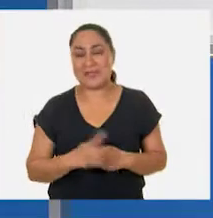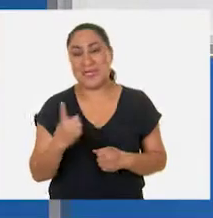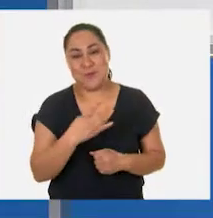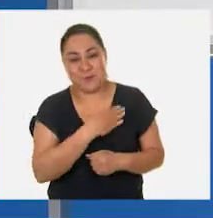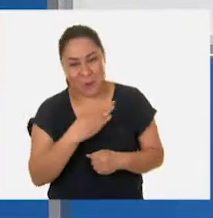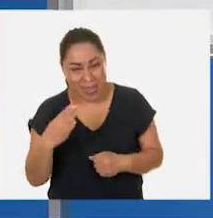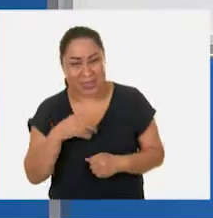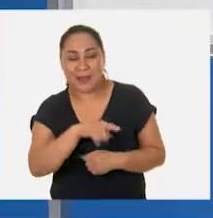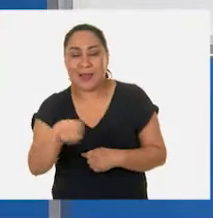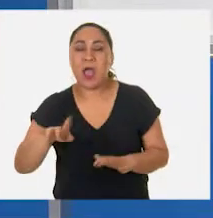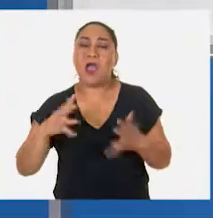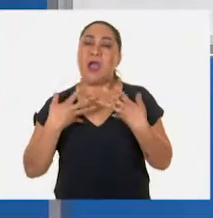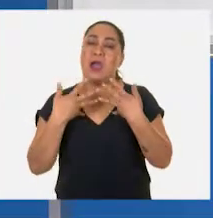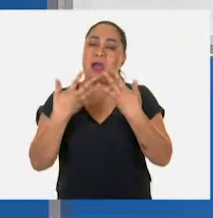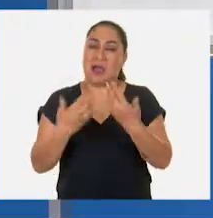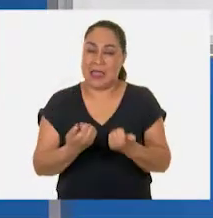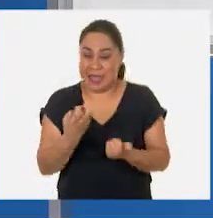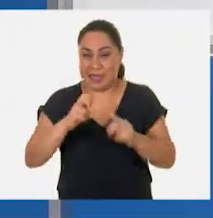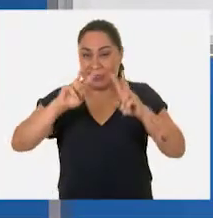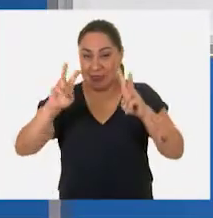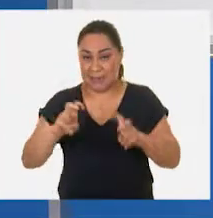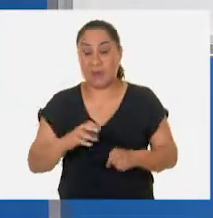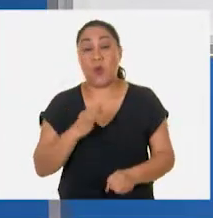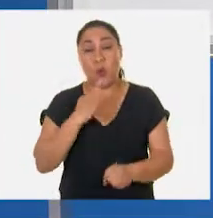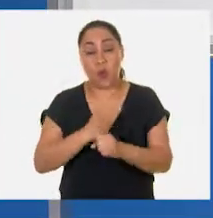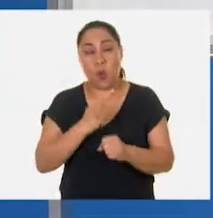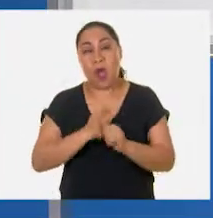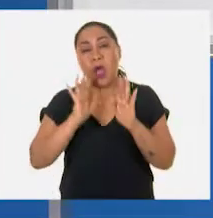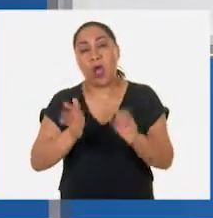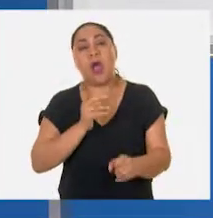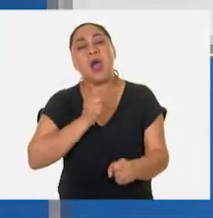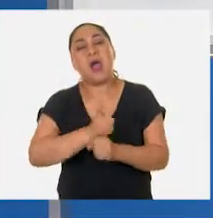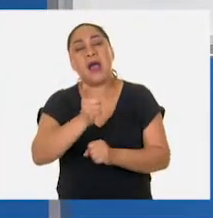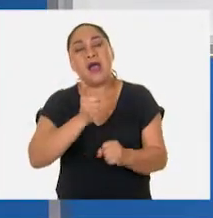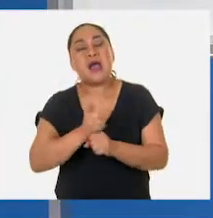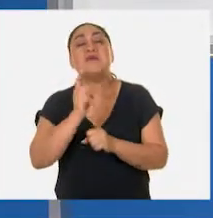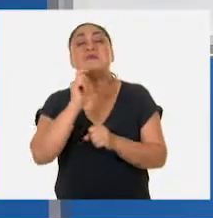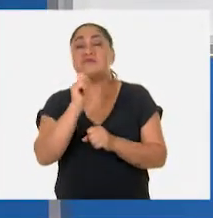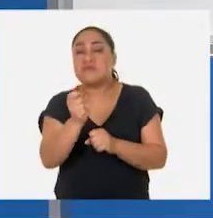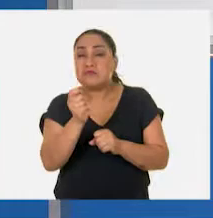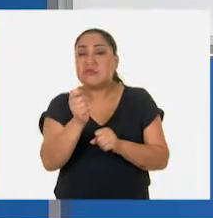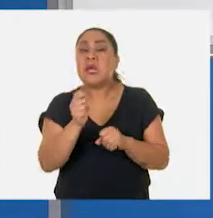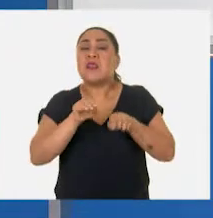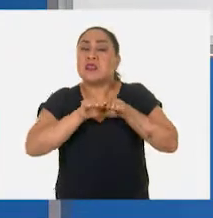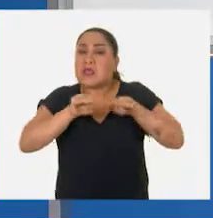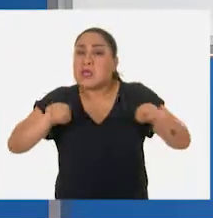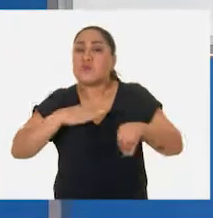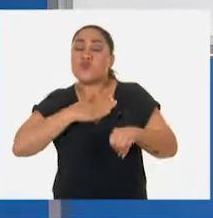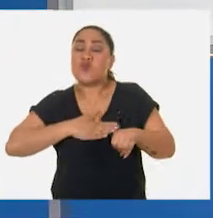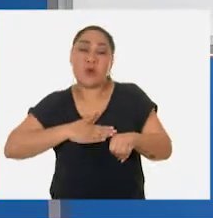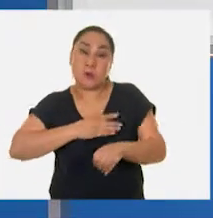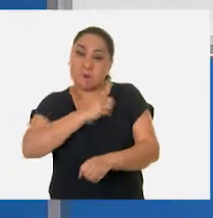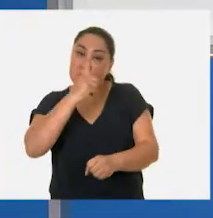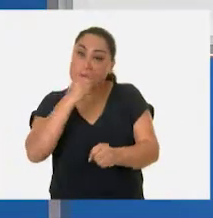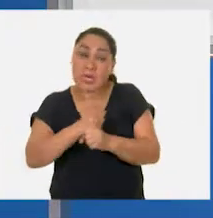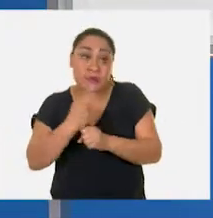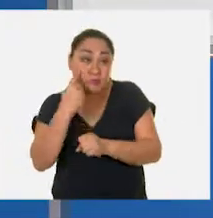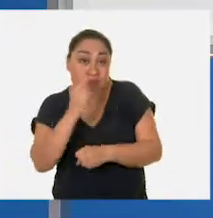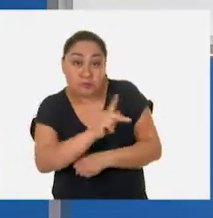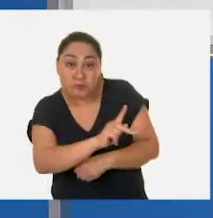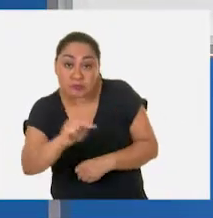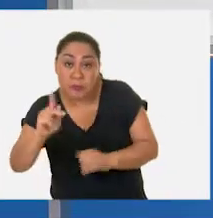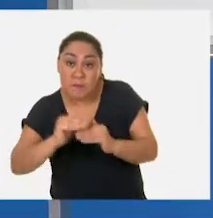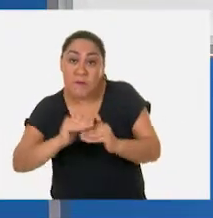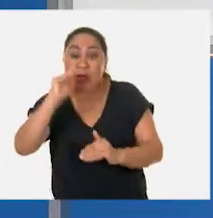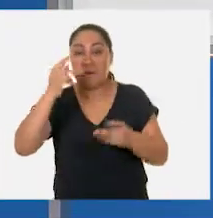hayamos comprendido muy bien el tema. Ahora sabemos que un sistema democrático hay que reconocer la voluntad de la mayoría,